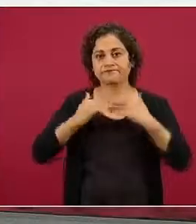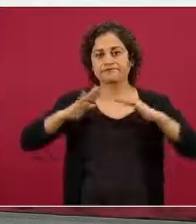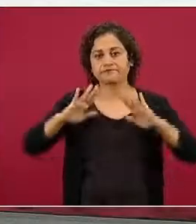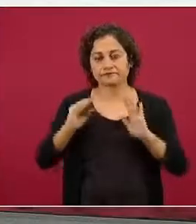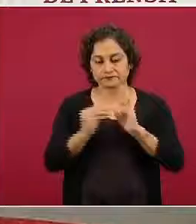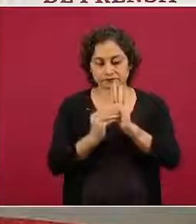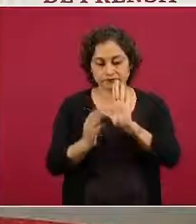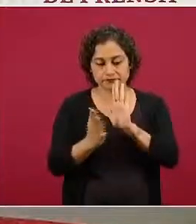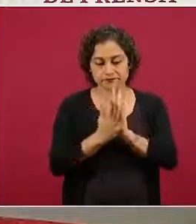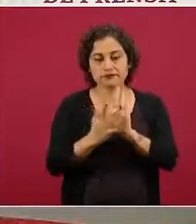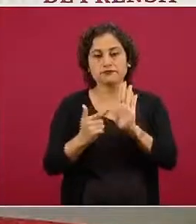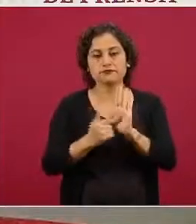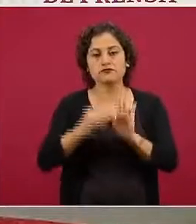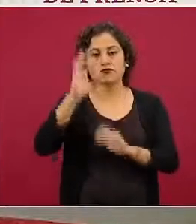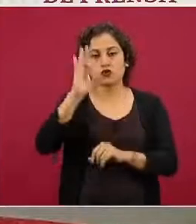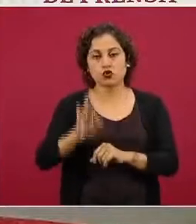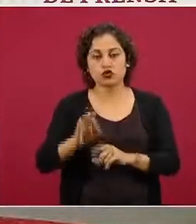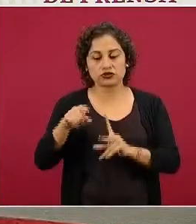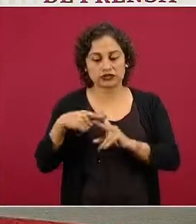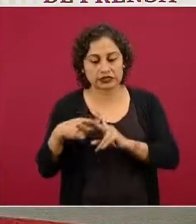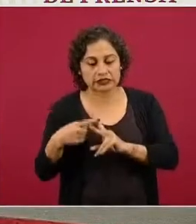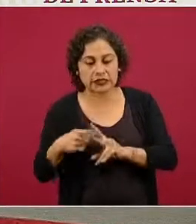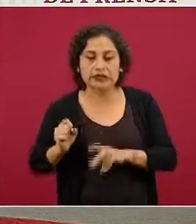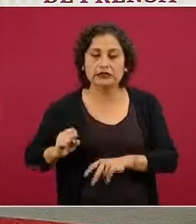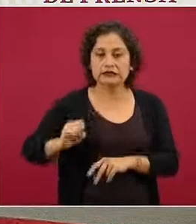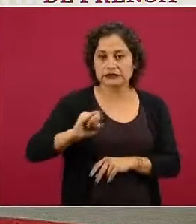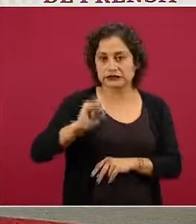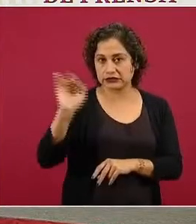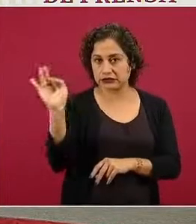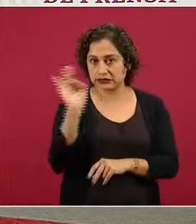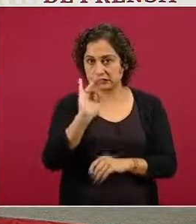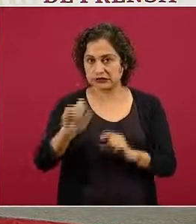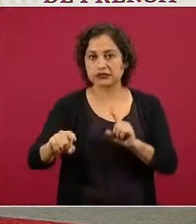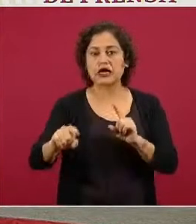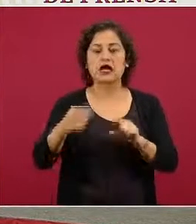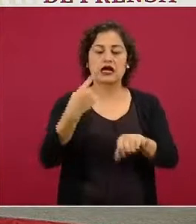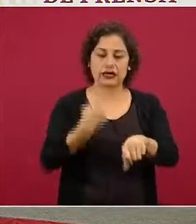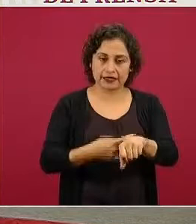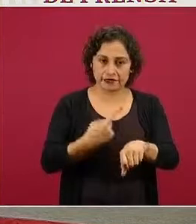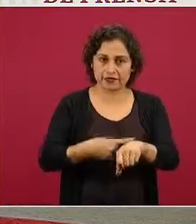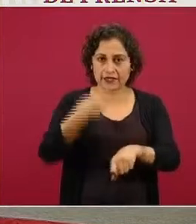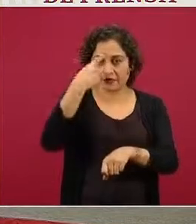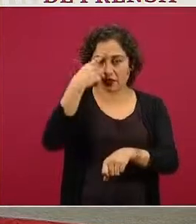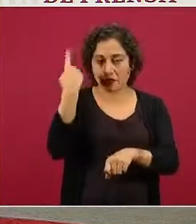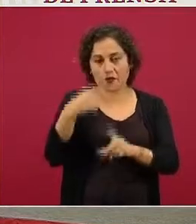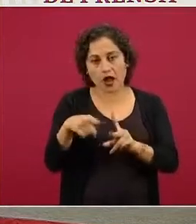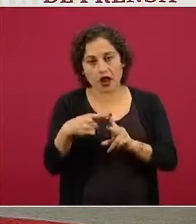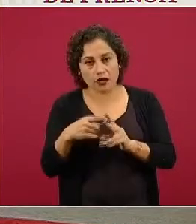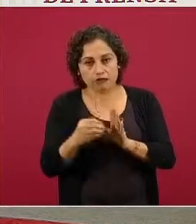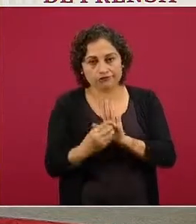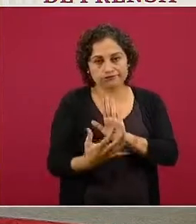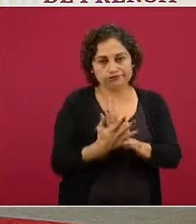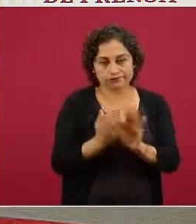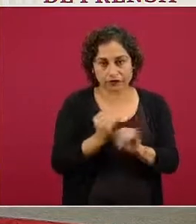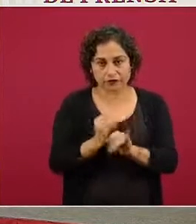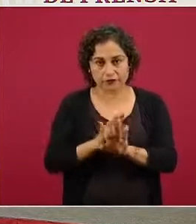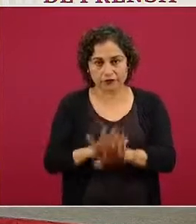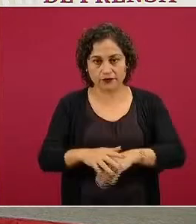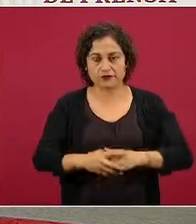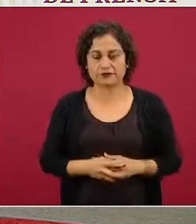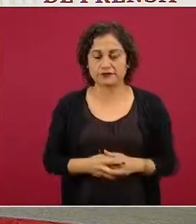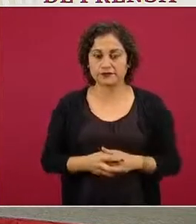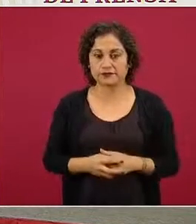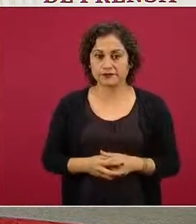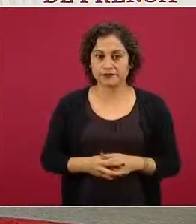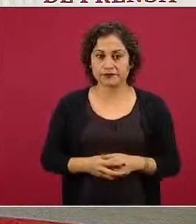aplica el porcentaje de positividad para las defunciones, para el cálculo de las defunciones